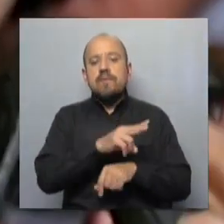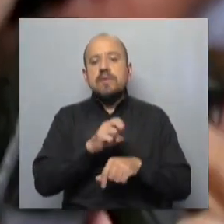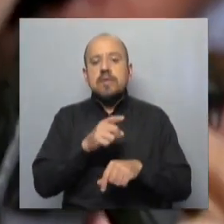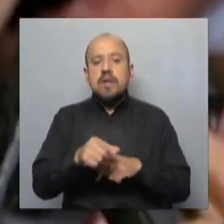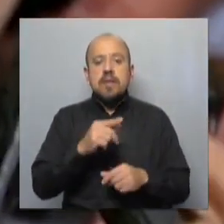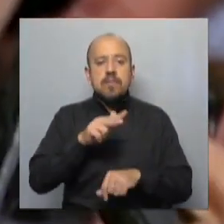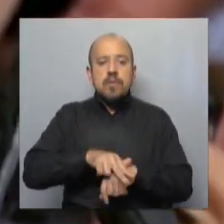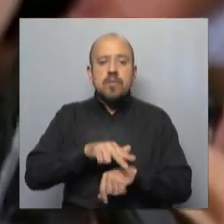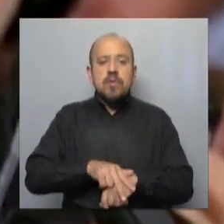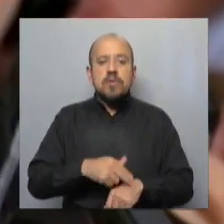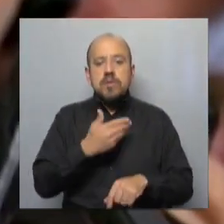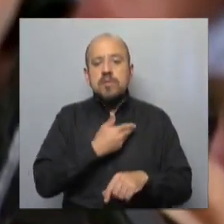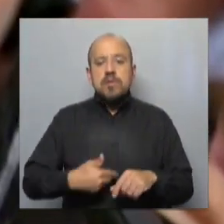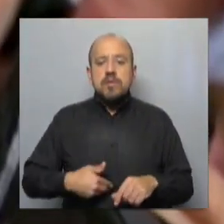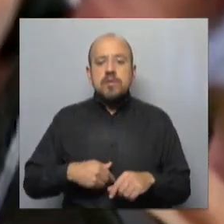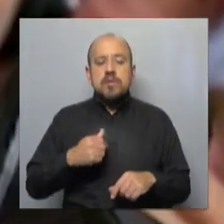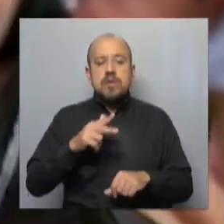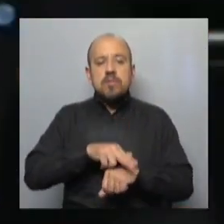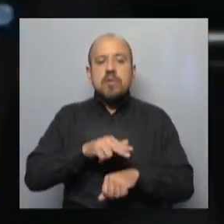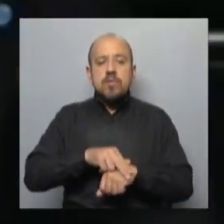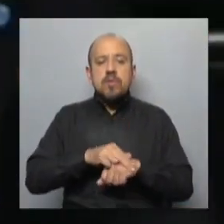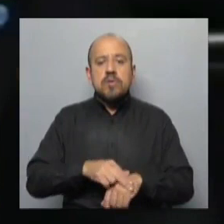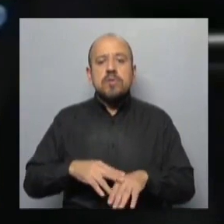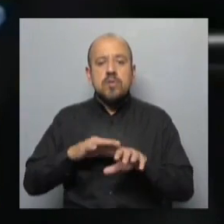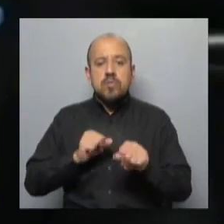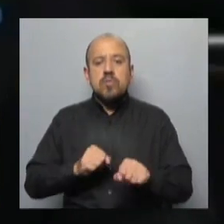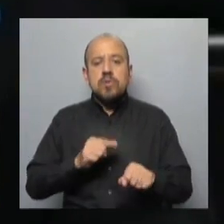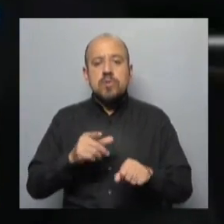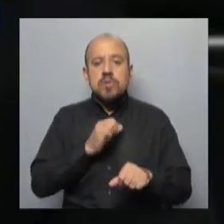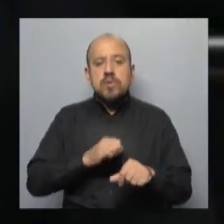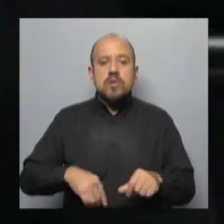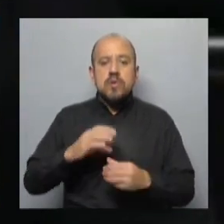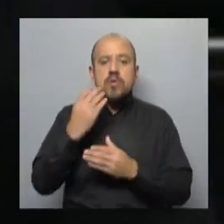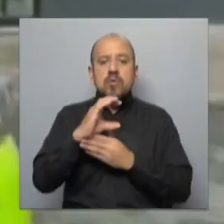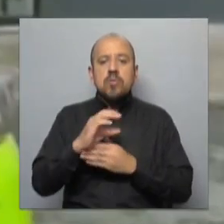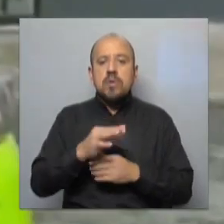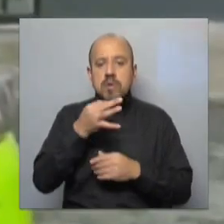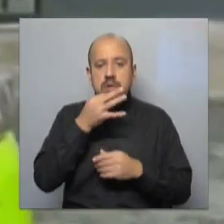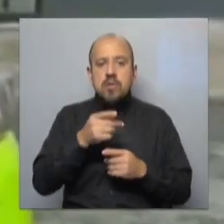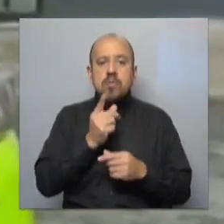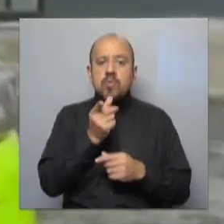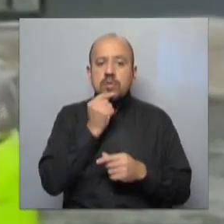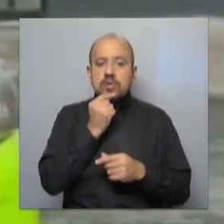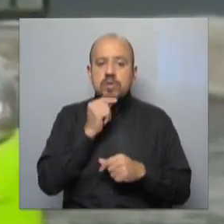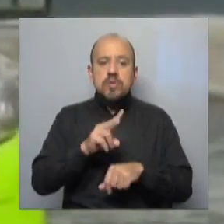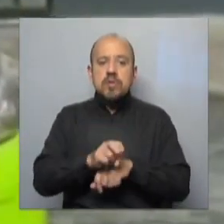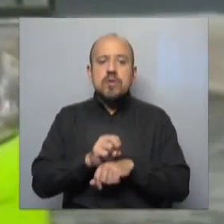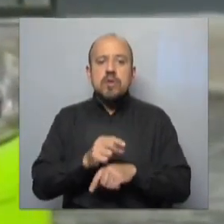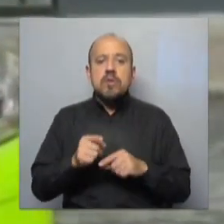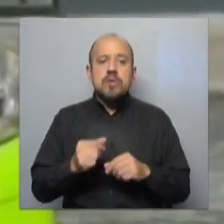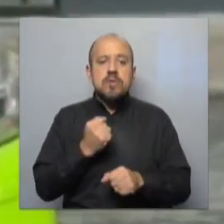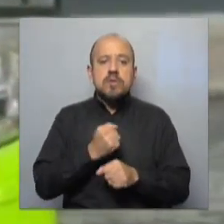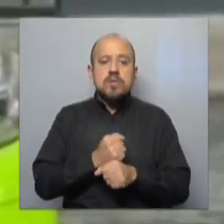mientras que el presidente de mario abdo agradeció el compromiso de los organismos del estado colombiano y destacó que policías y fiscales de ambos países